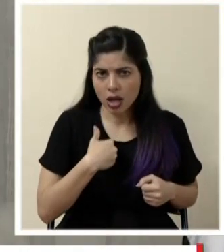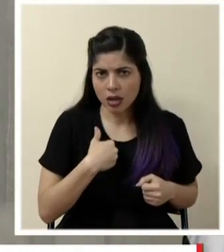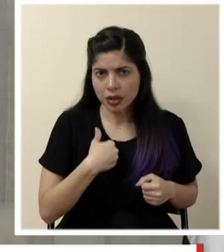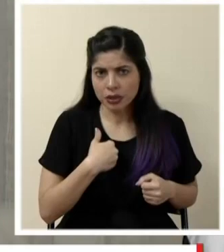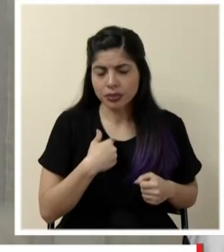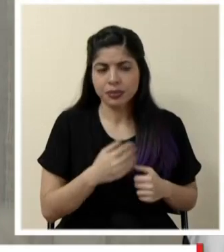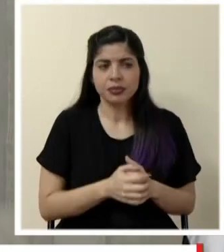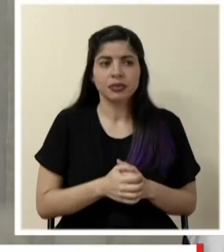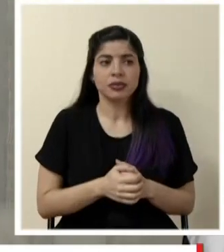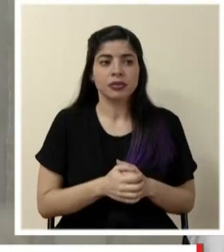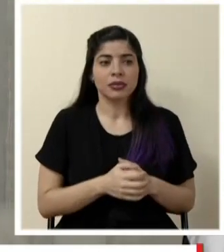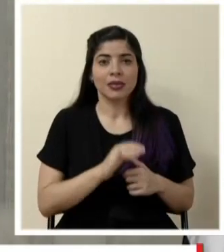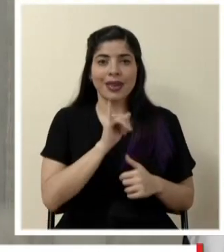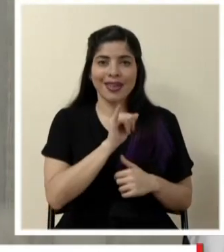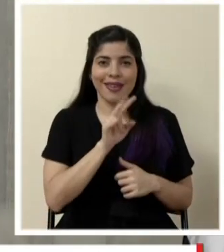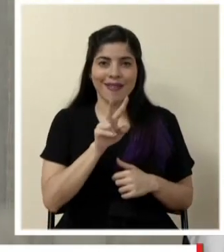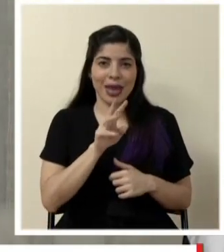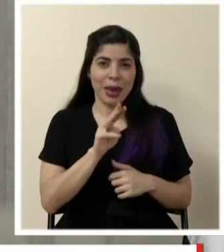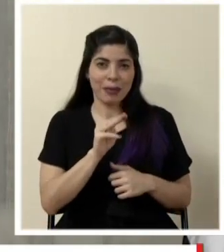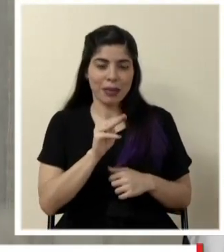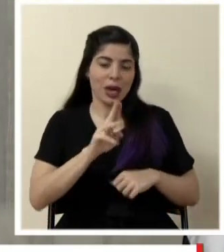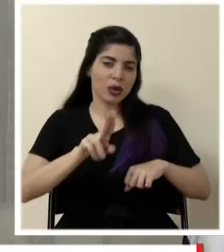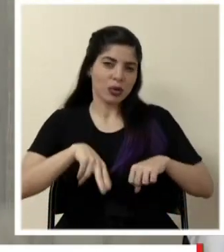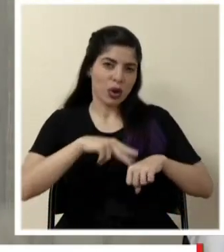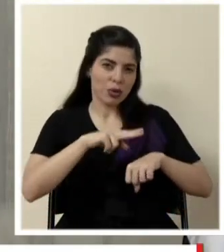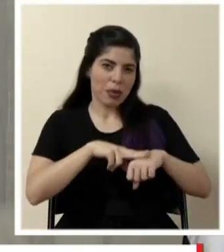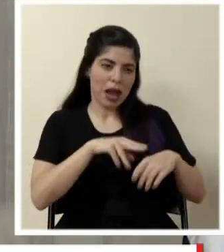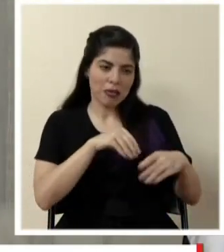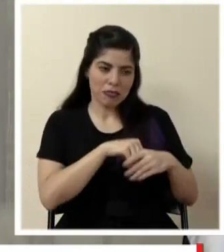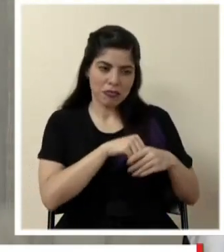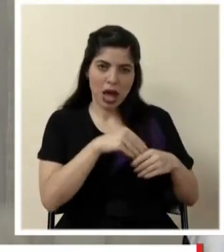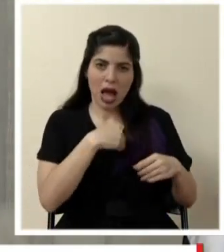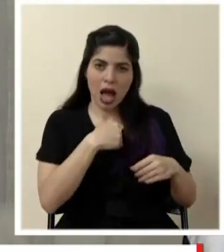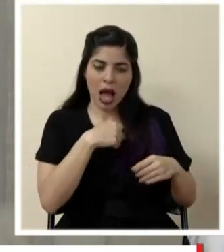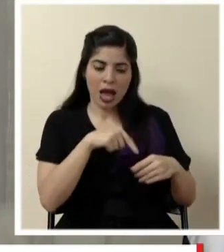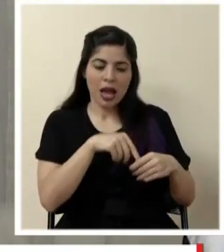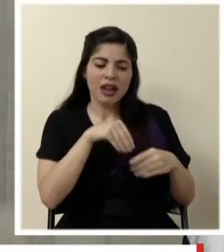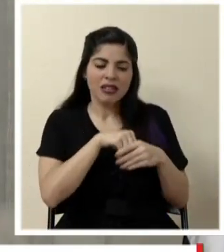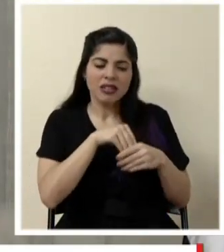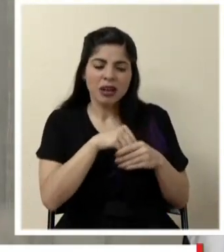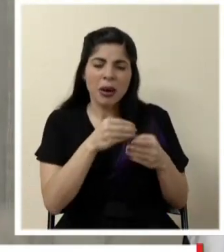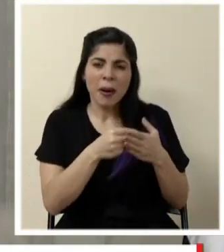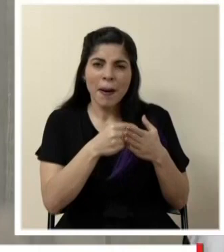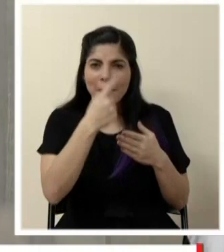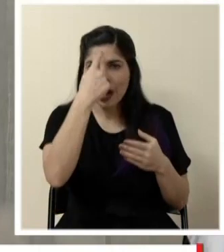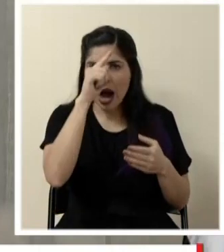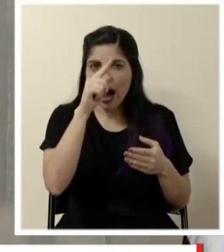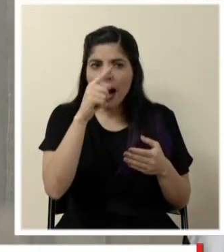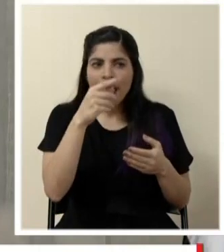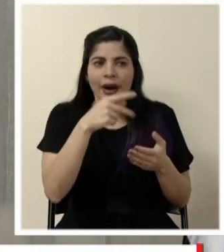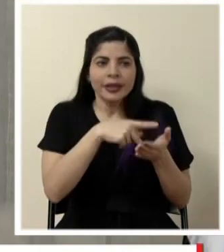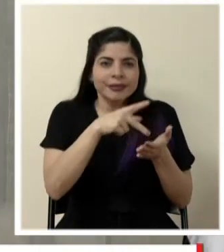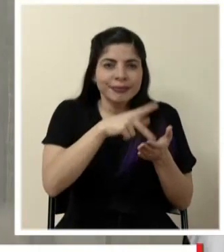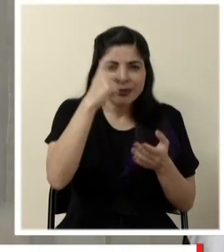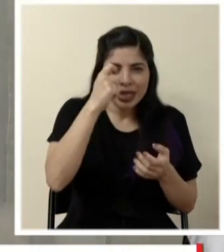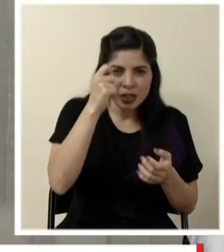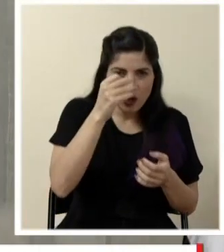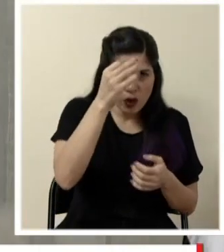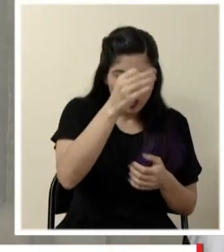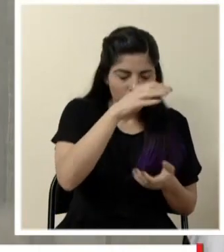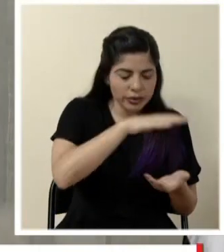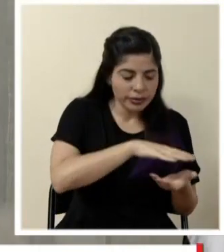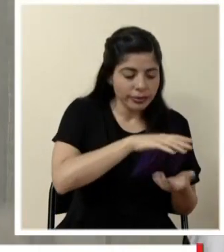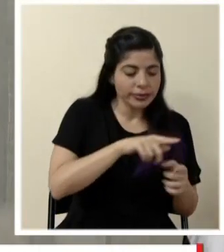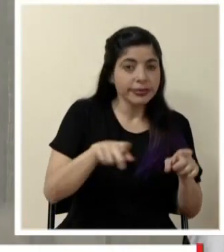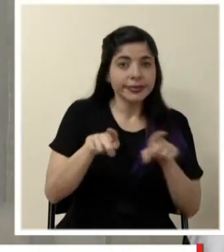tanto en el régimen del IBM, que es normal, porque esos son reservas para financiar las pensiones futuras,